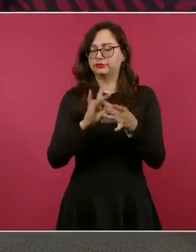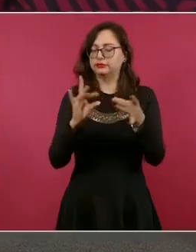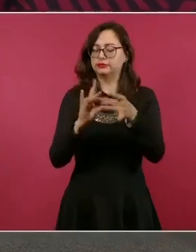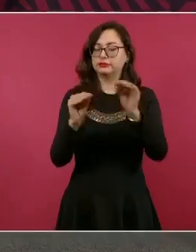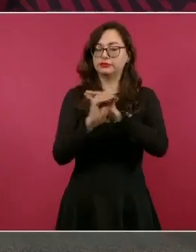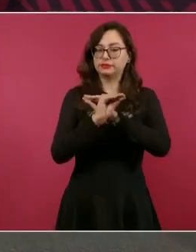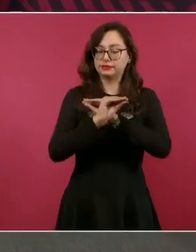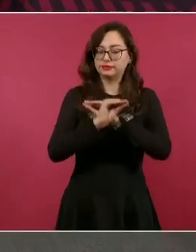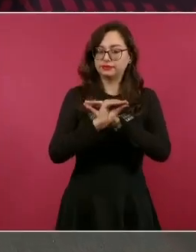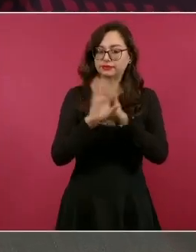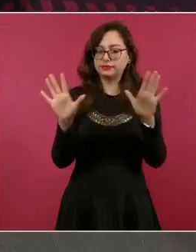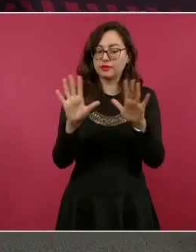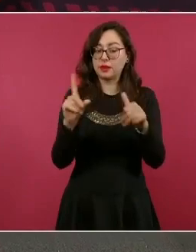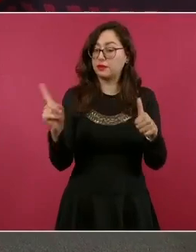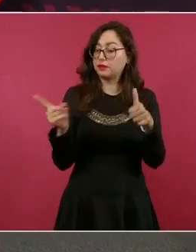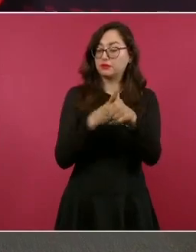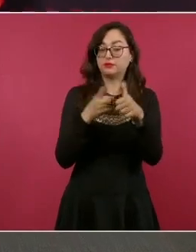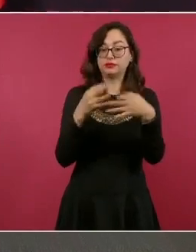Pero